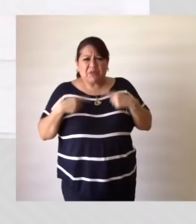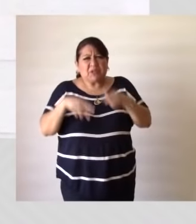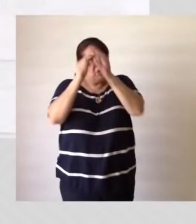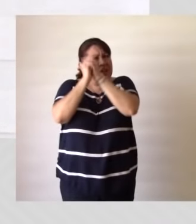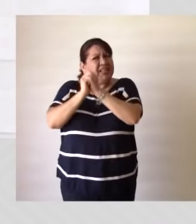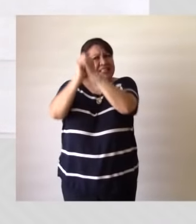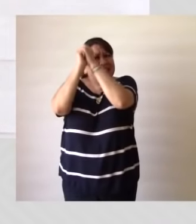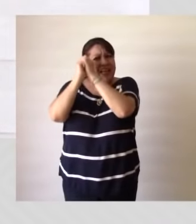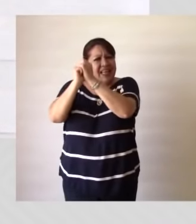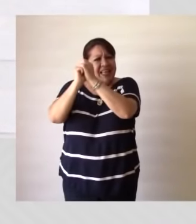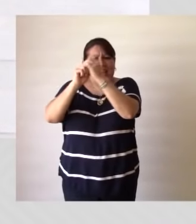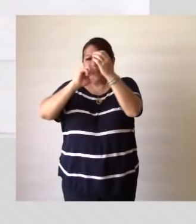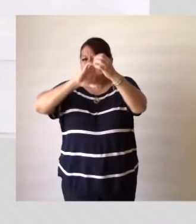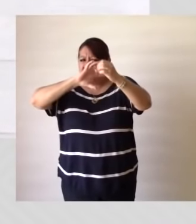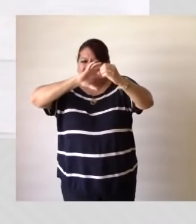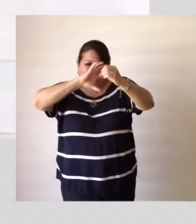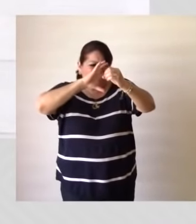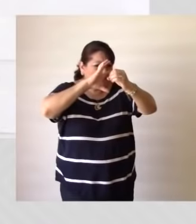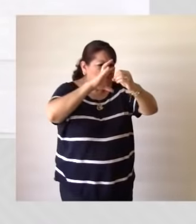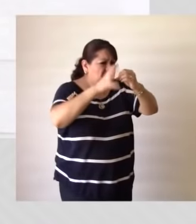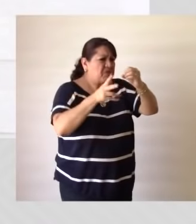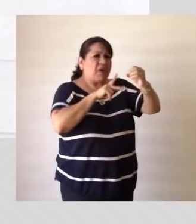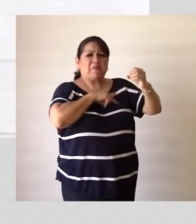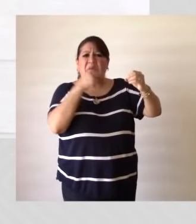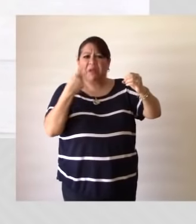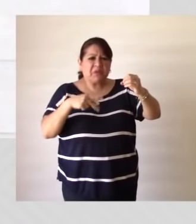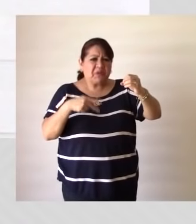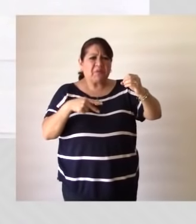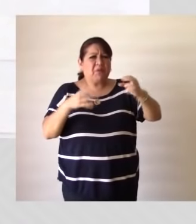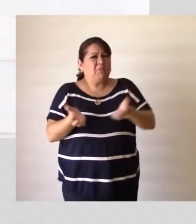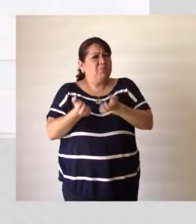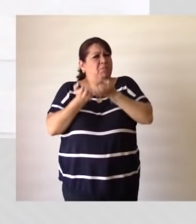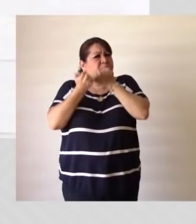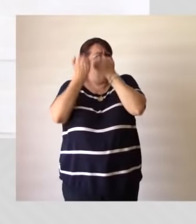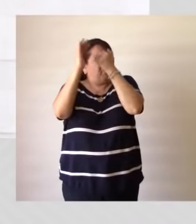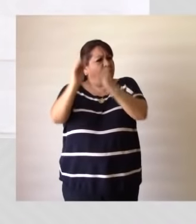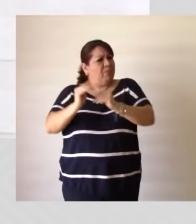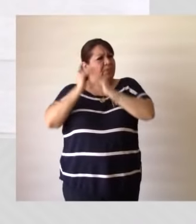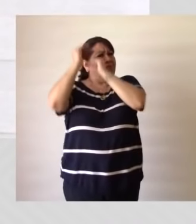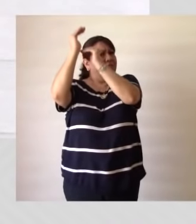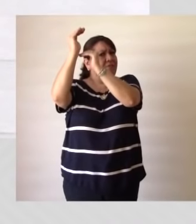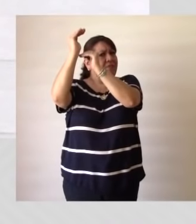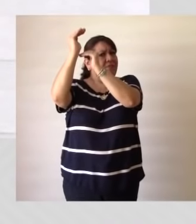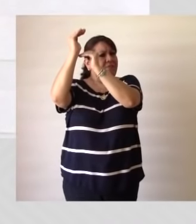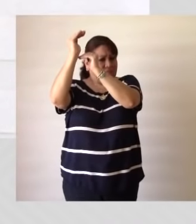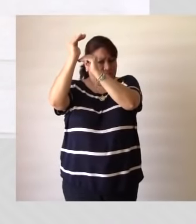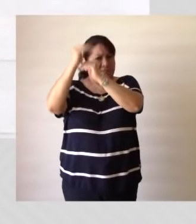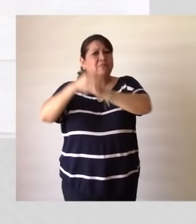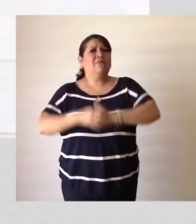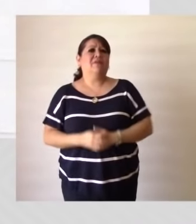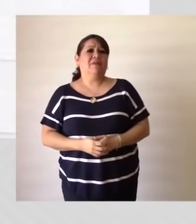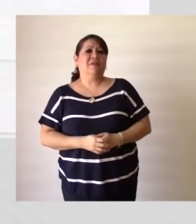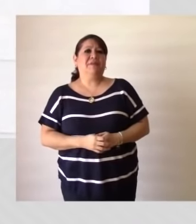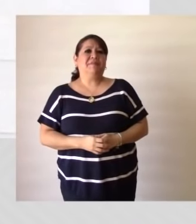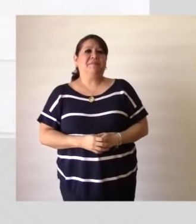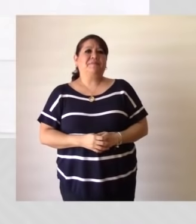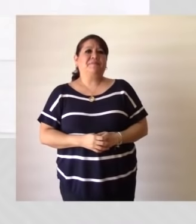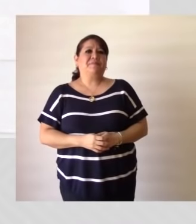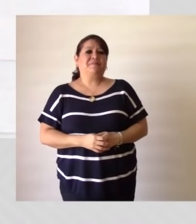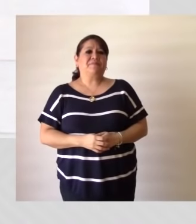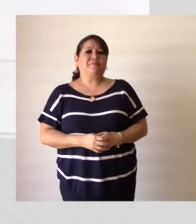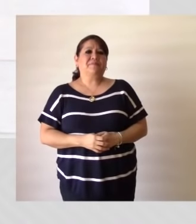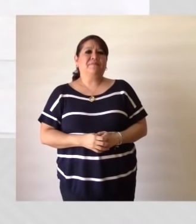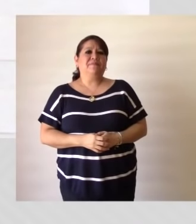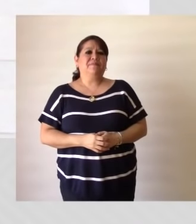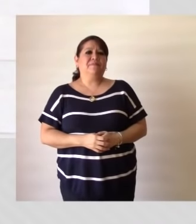exaltado permíteme lo para parafrasear lo decirlo en otras palabras con todo respeto